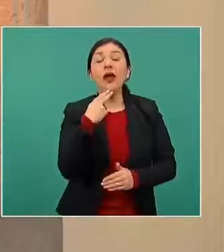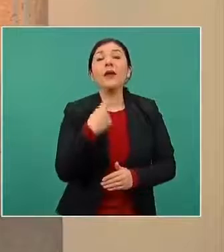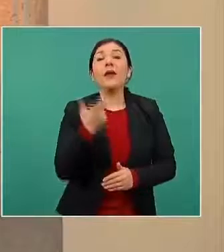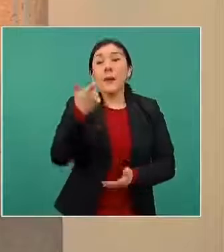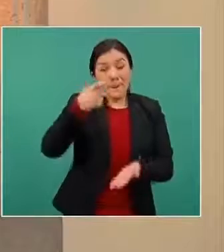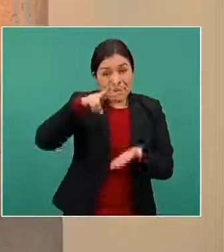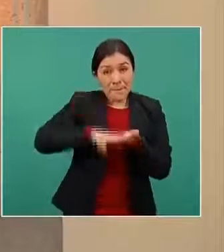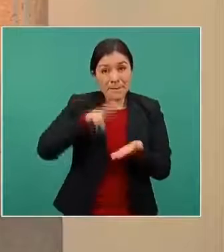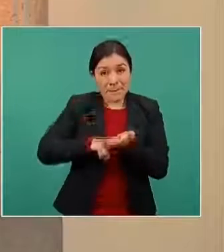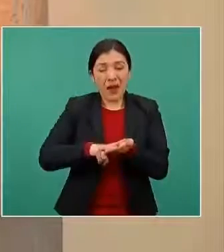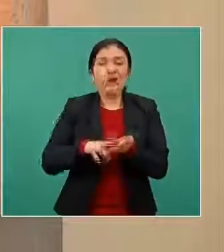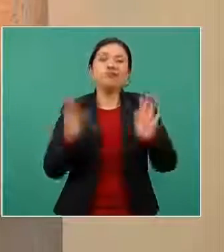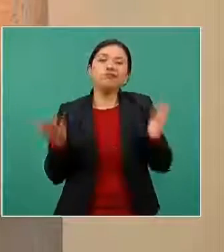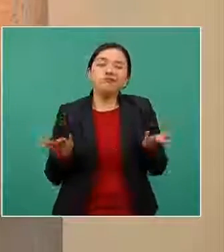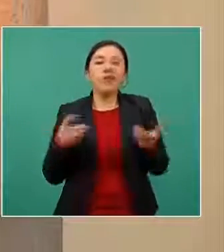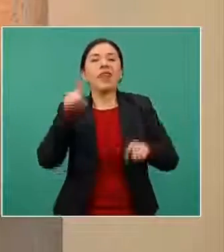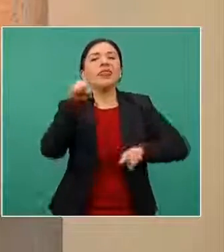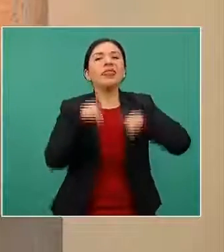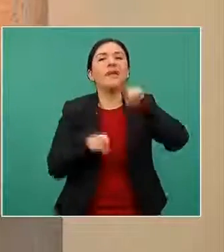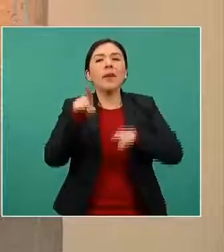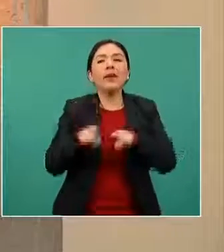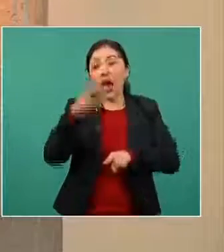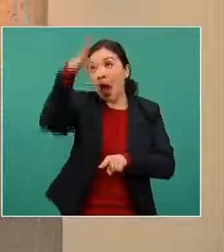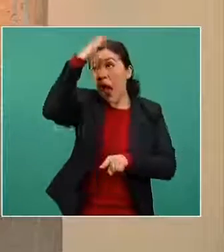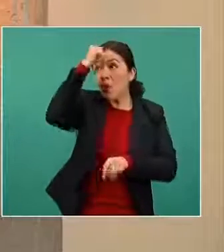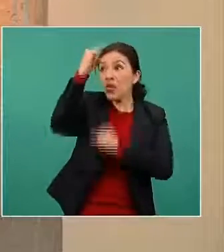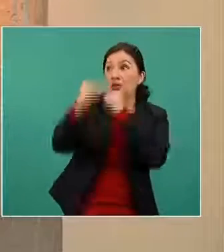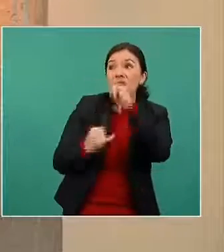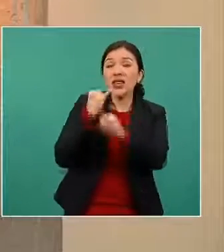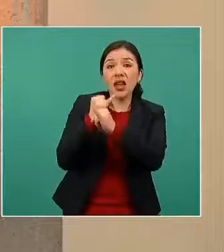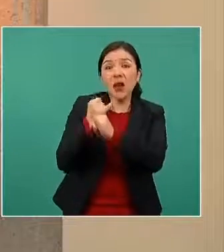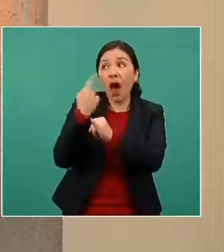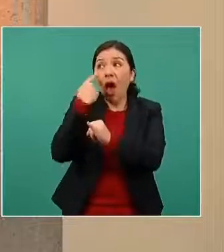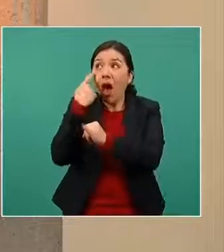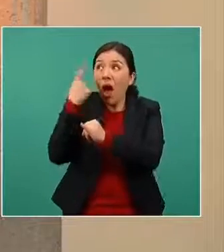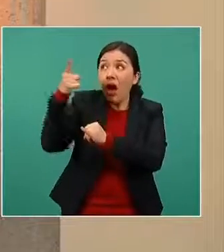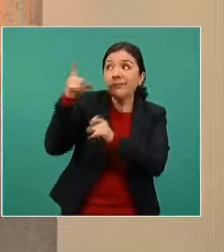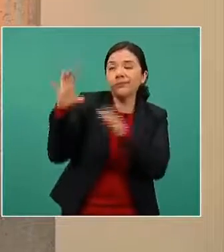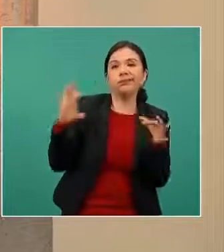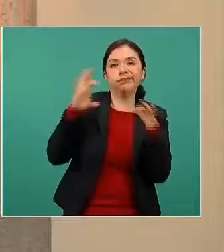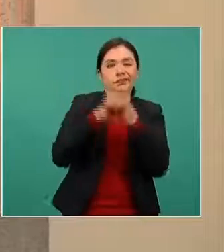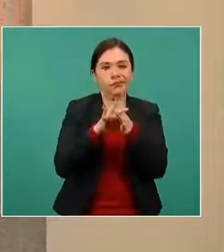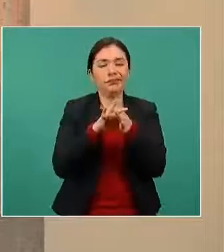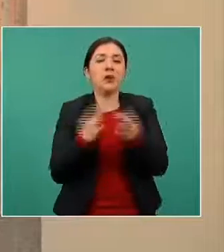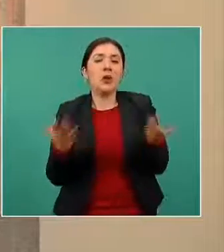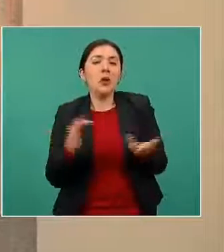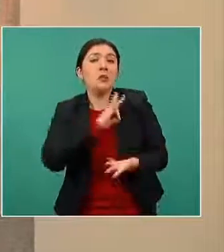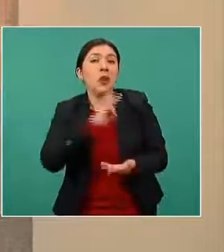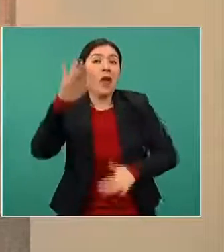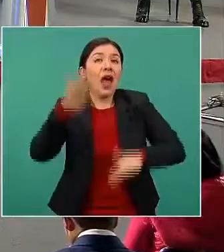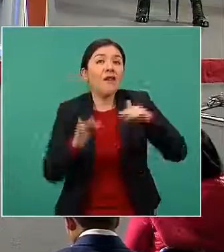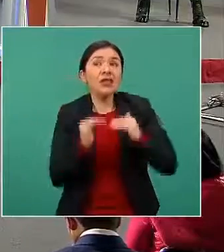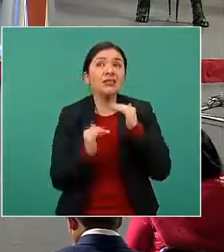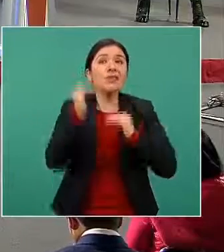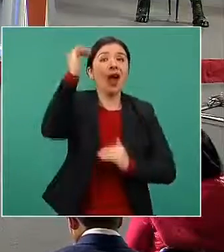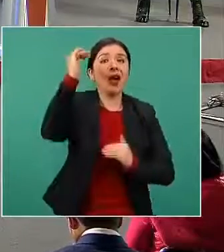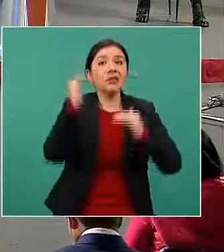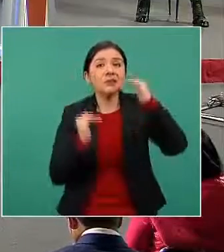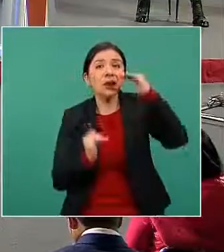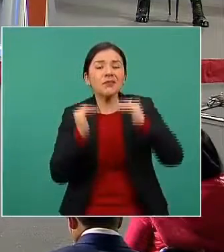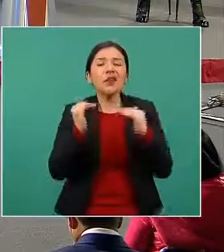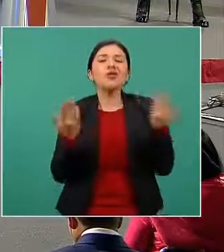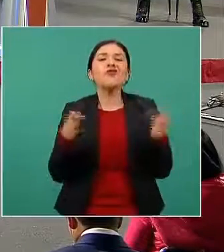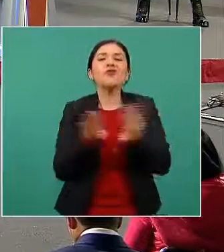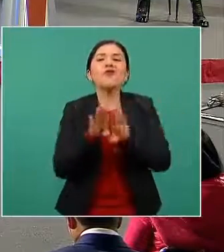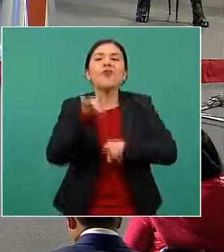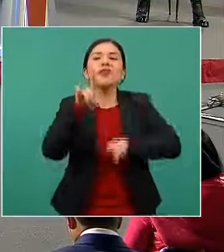precio depende del precio internacional, del precio de referencia internacional, y este puede subir o bajar dependiendo